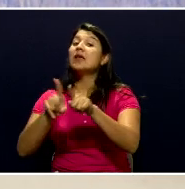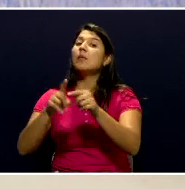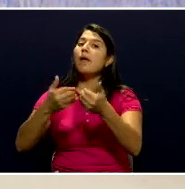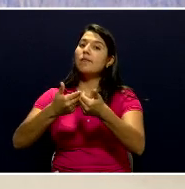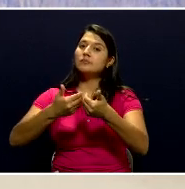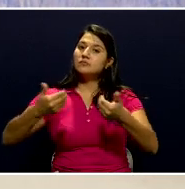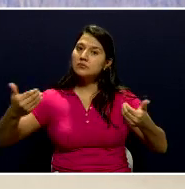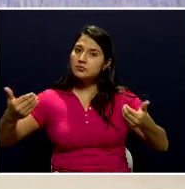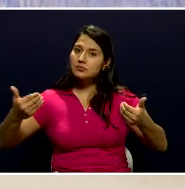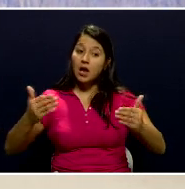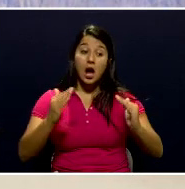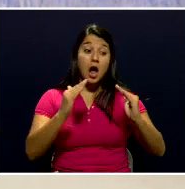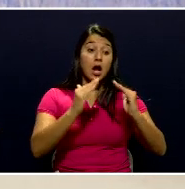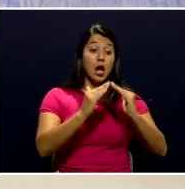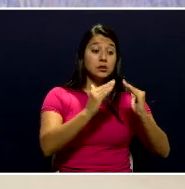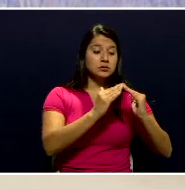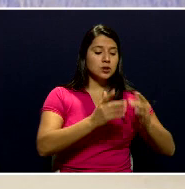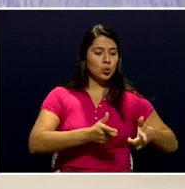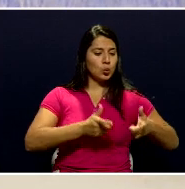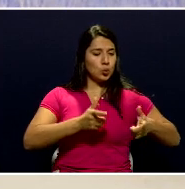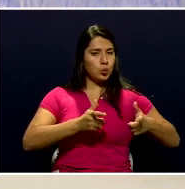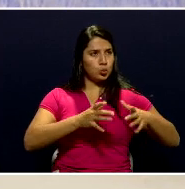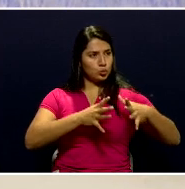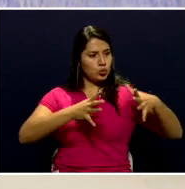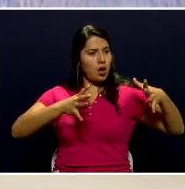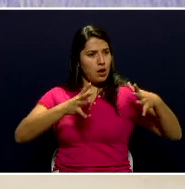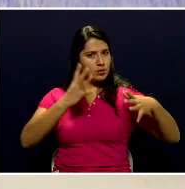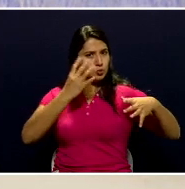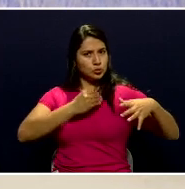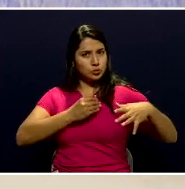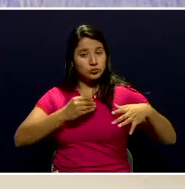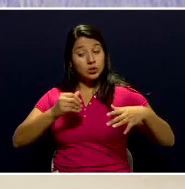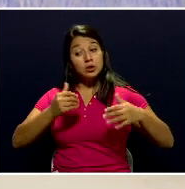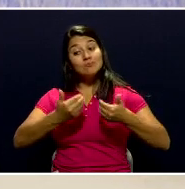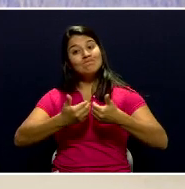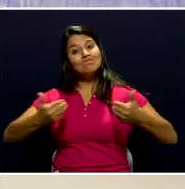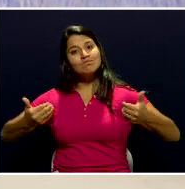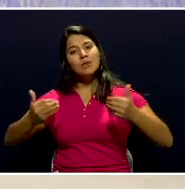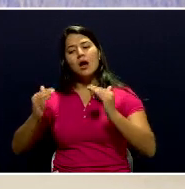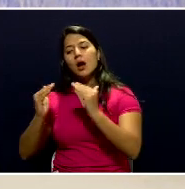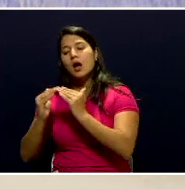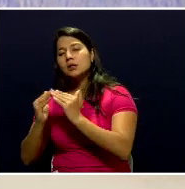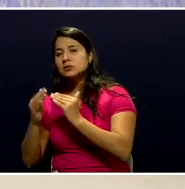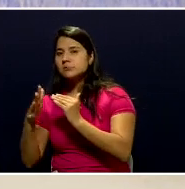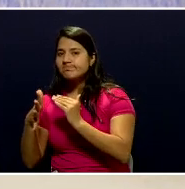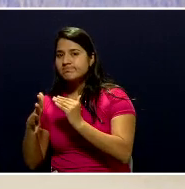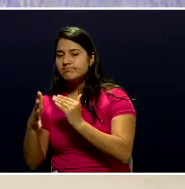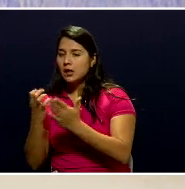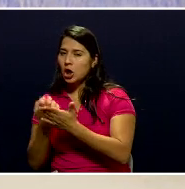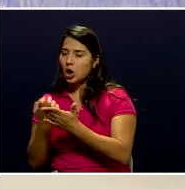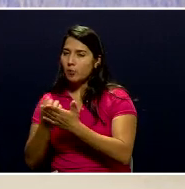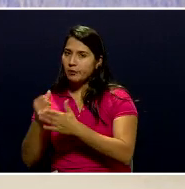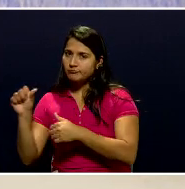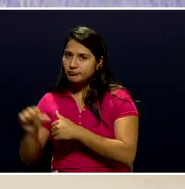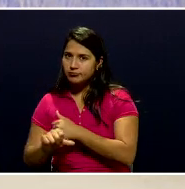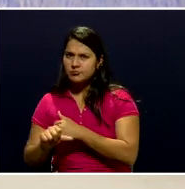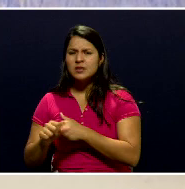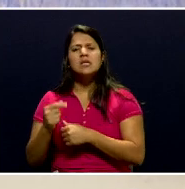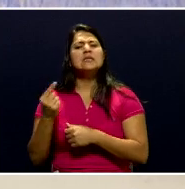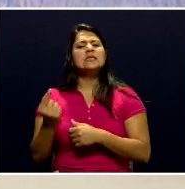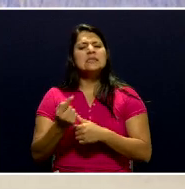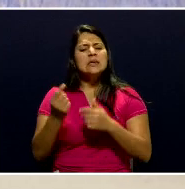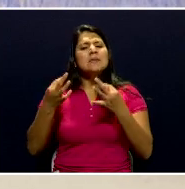de barrios de otro cierto nivel socioeconómico. Siempre hemos hecho pues algún parque,